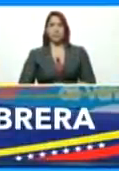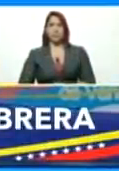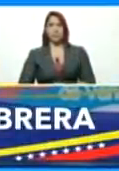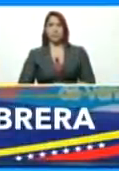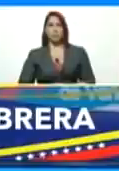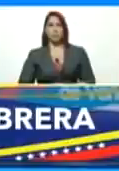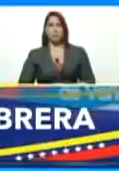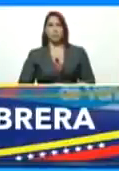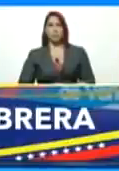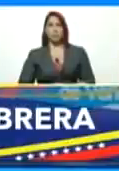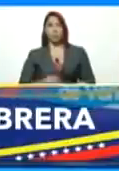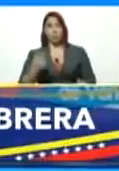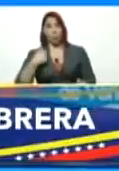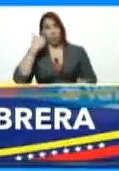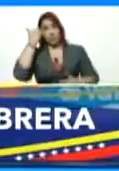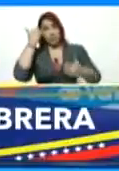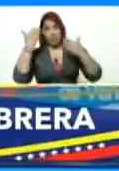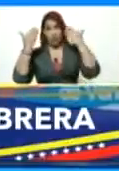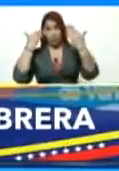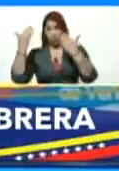estaba saludando